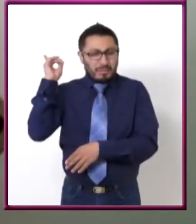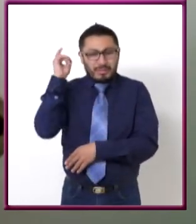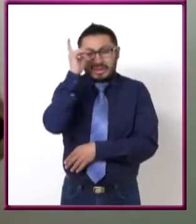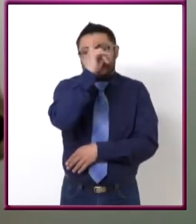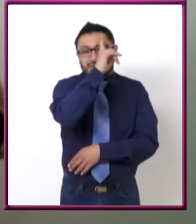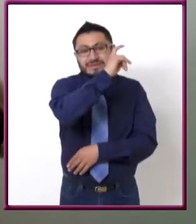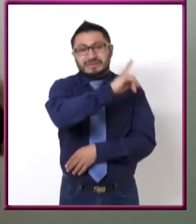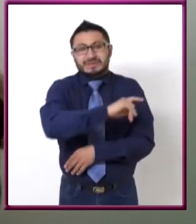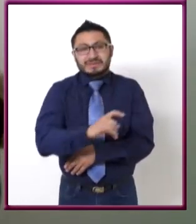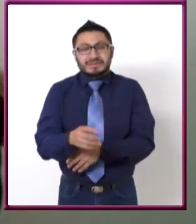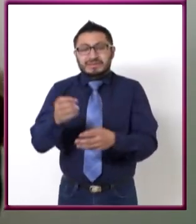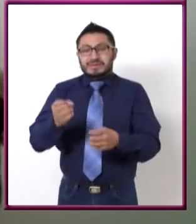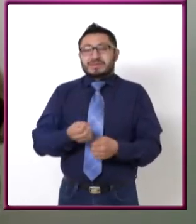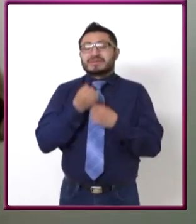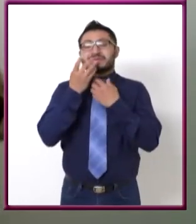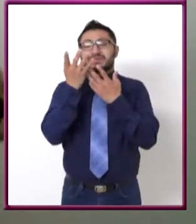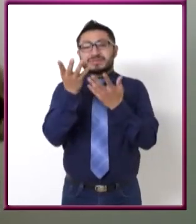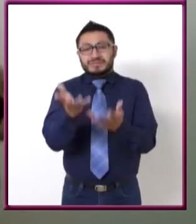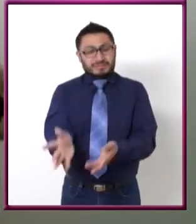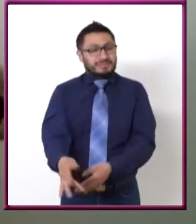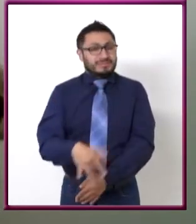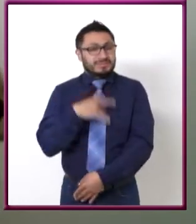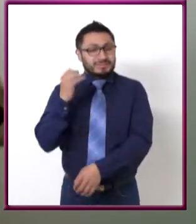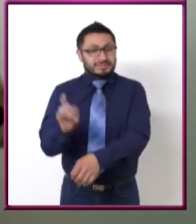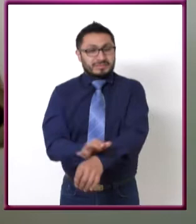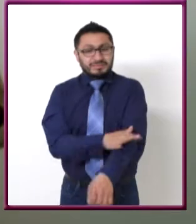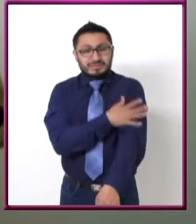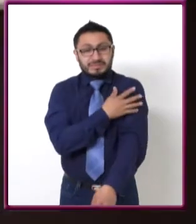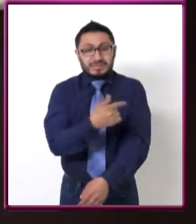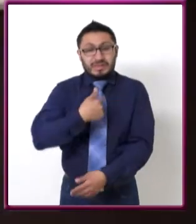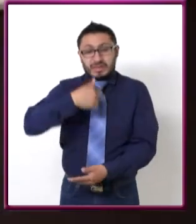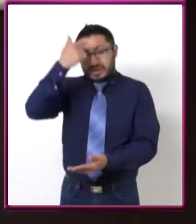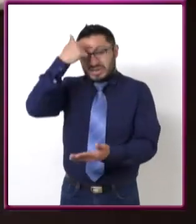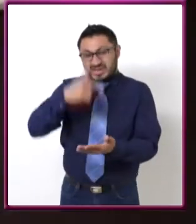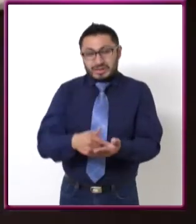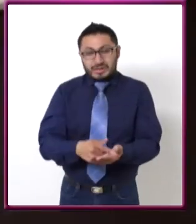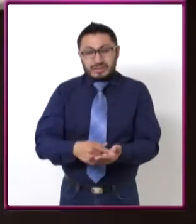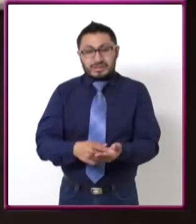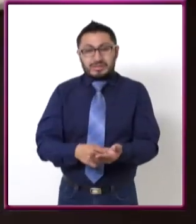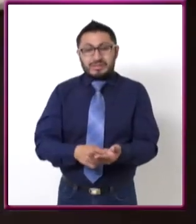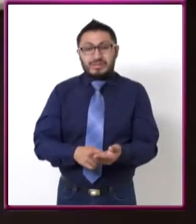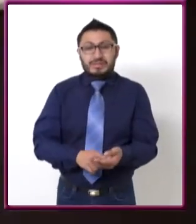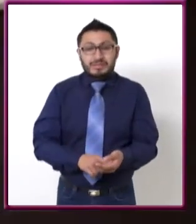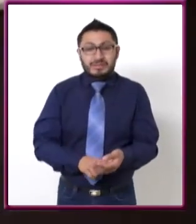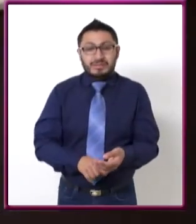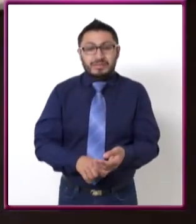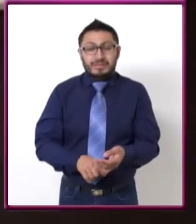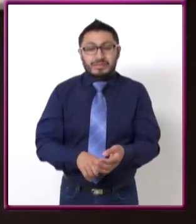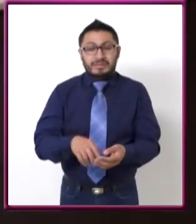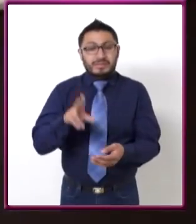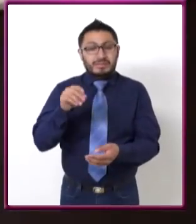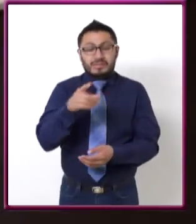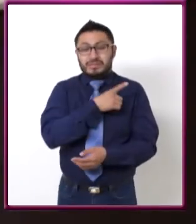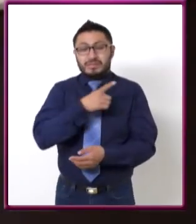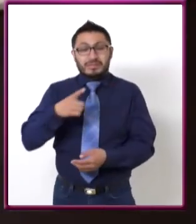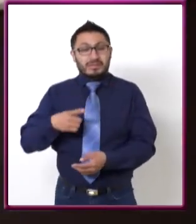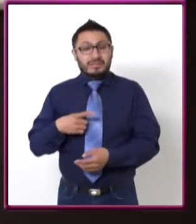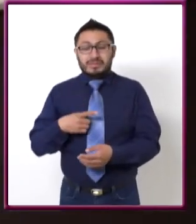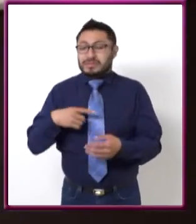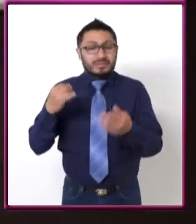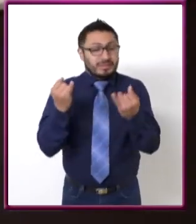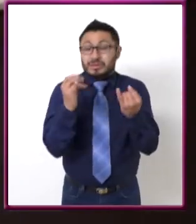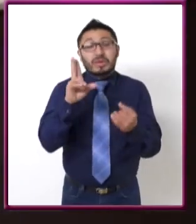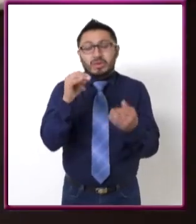cuesta mucho trabajo externar sus emociones. Yo creo que no se viven igual las emociones